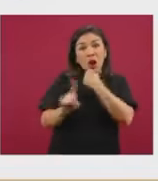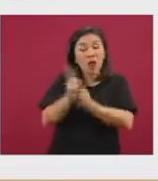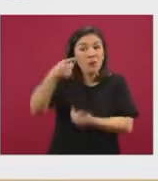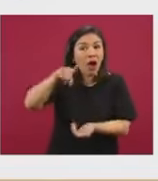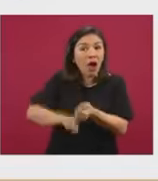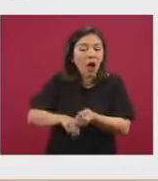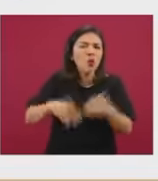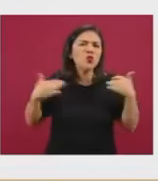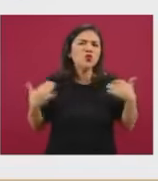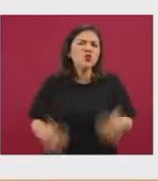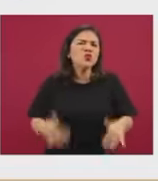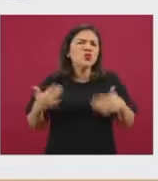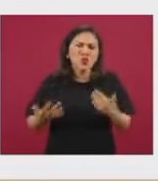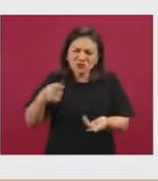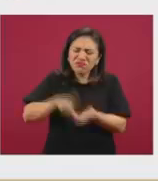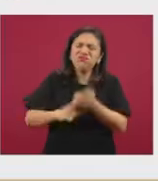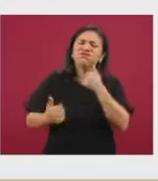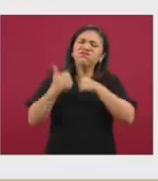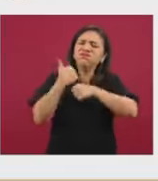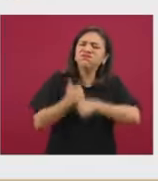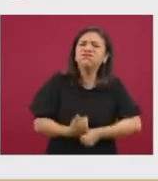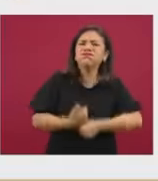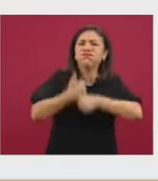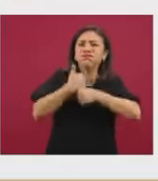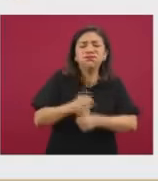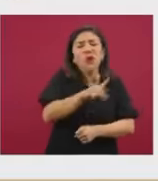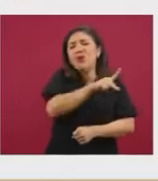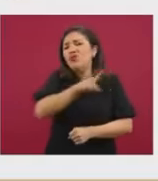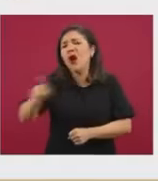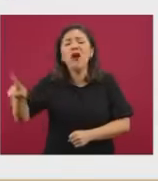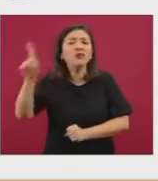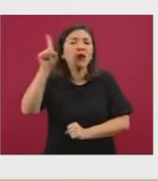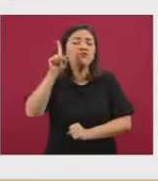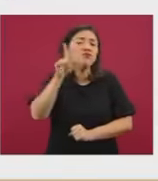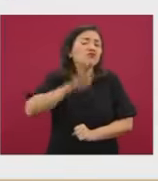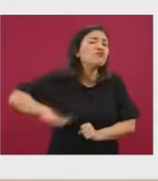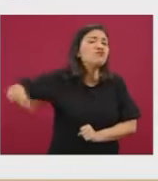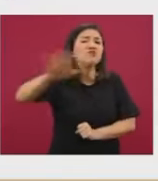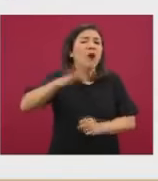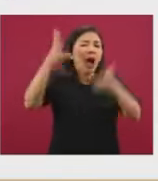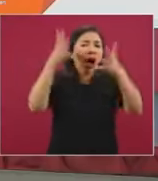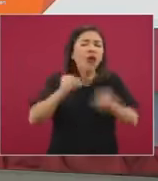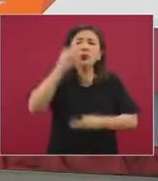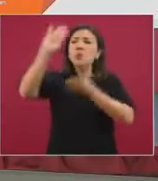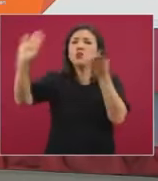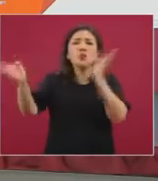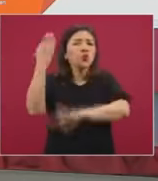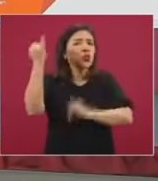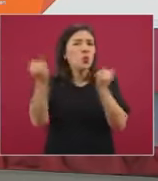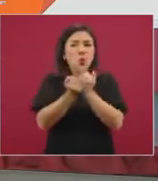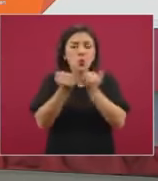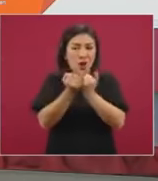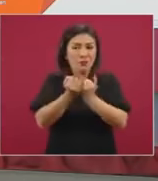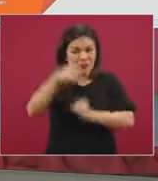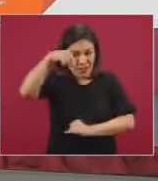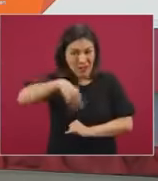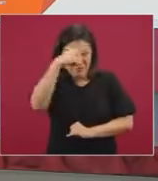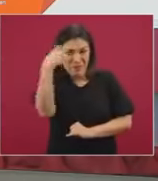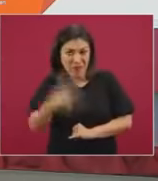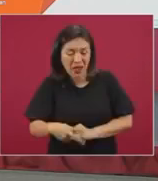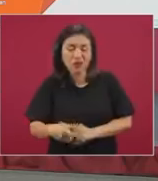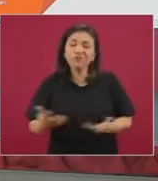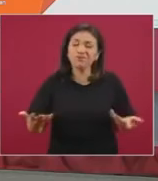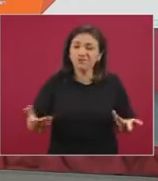que sufren todas las poblaciones en todo el mundo, pero que especialmente en